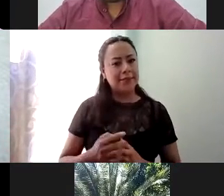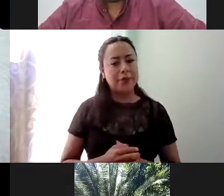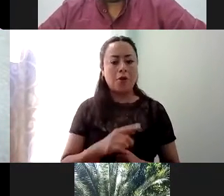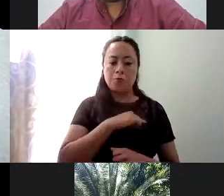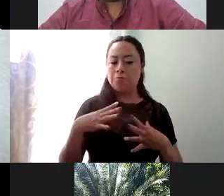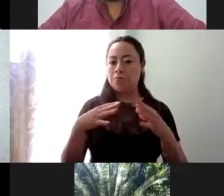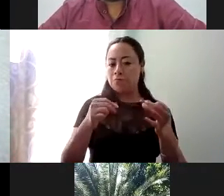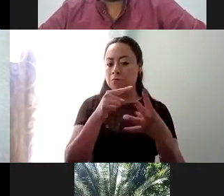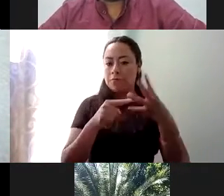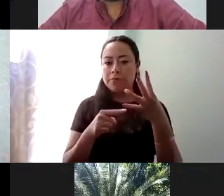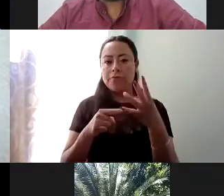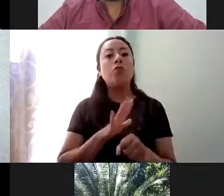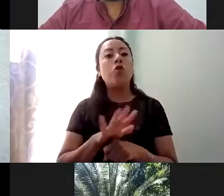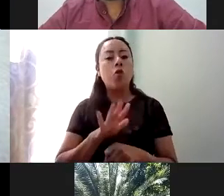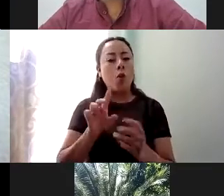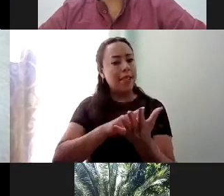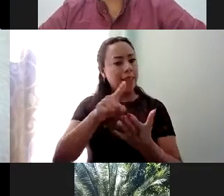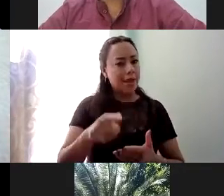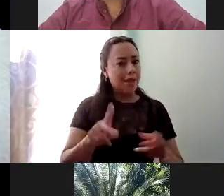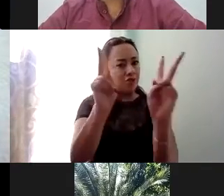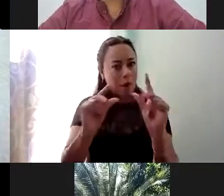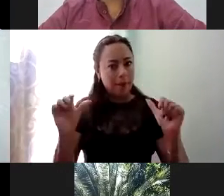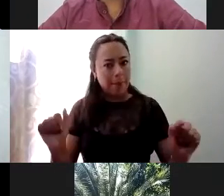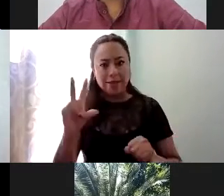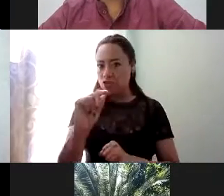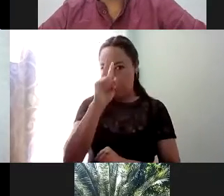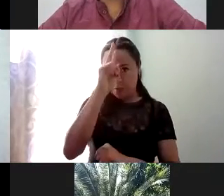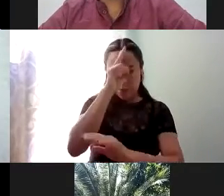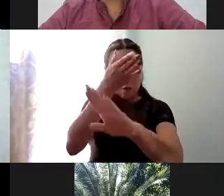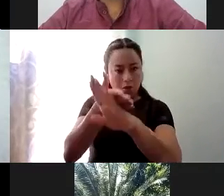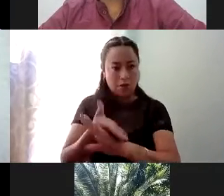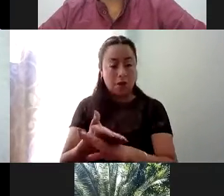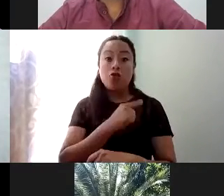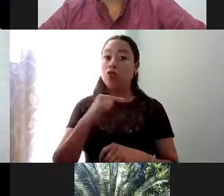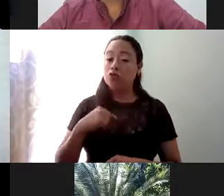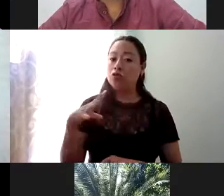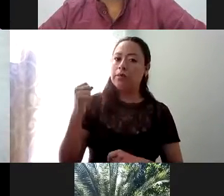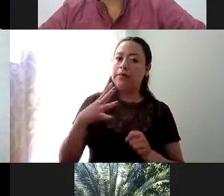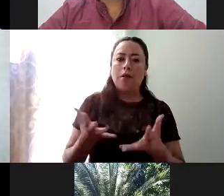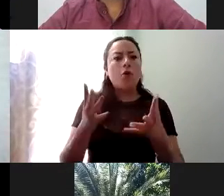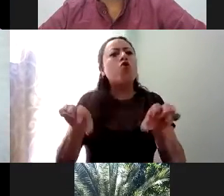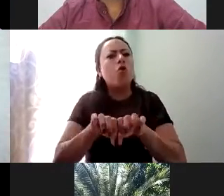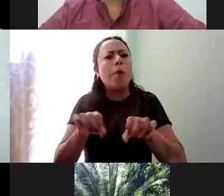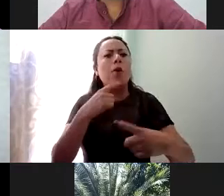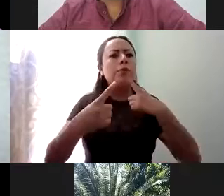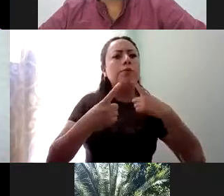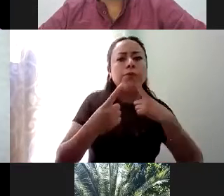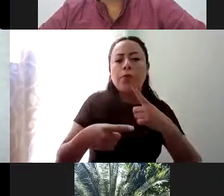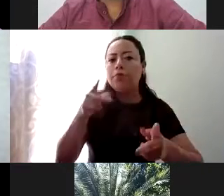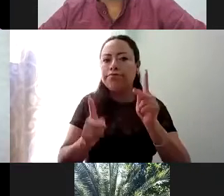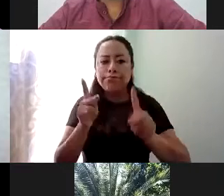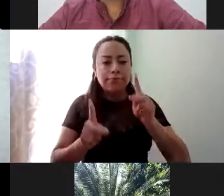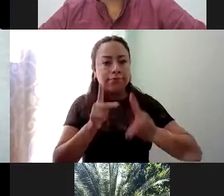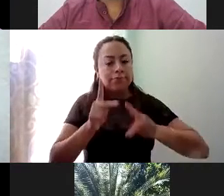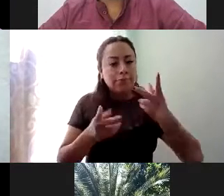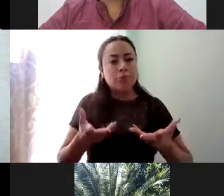constituyendo, pues es el derecho a la paz y la no violencia. Tratar de generar a través del diálogo, a través de la plática y a través de